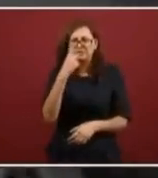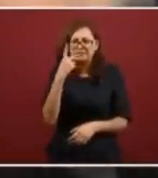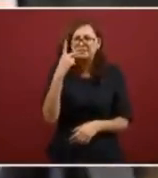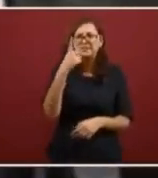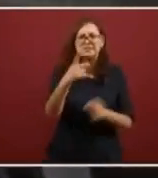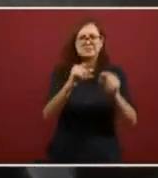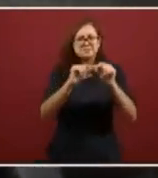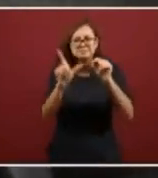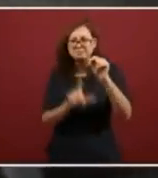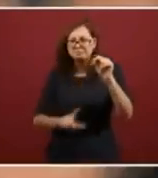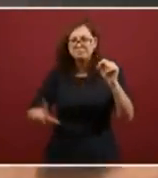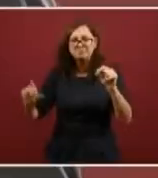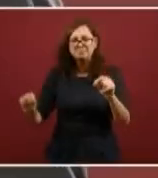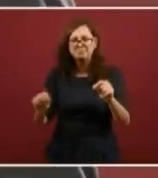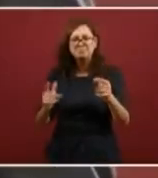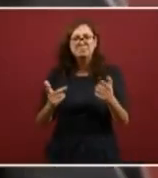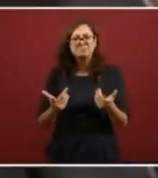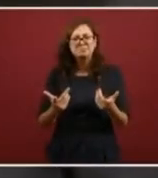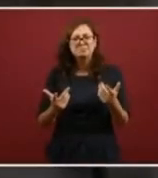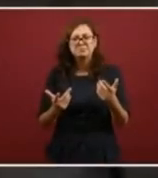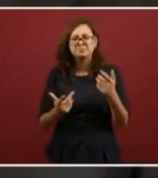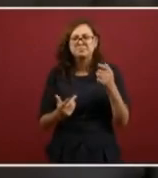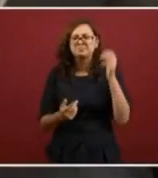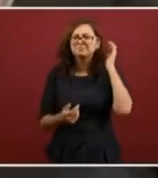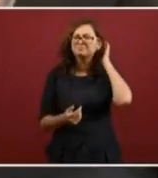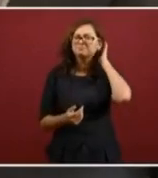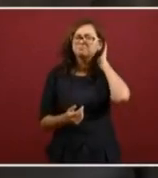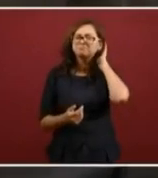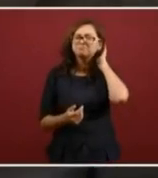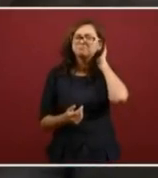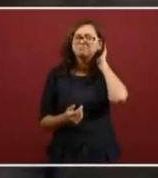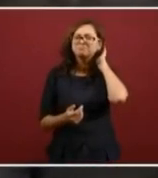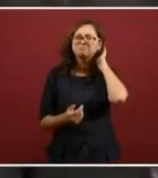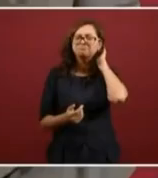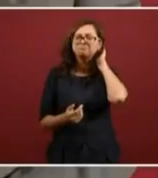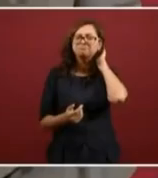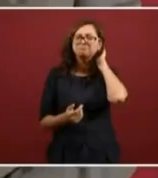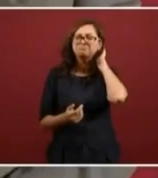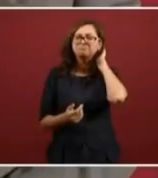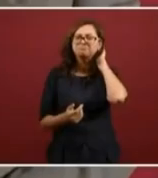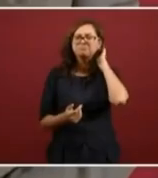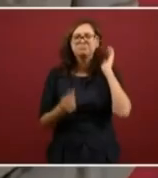candado para que…? No creo que suceda. Ya son otros tiempos.